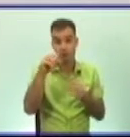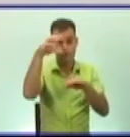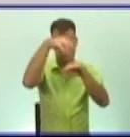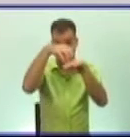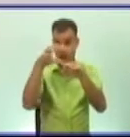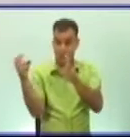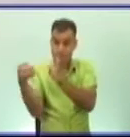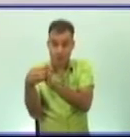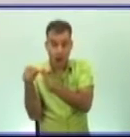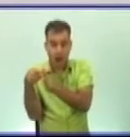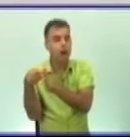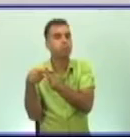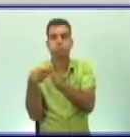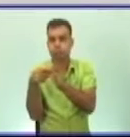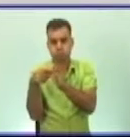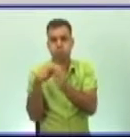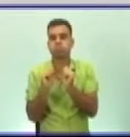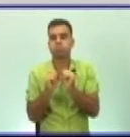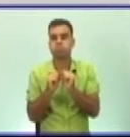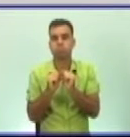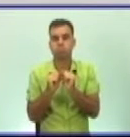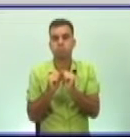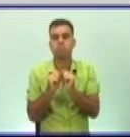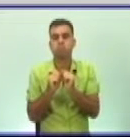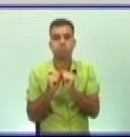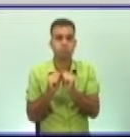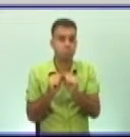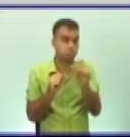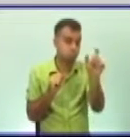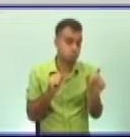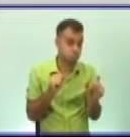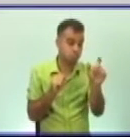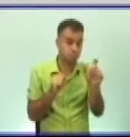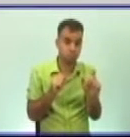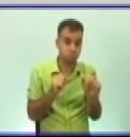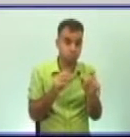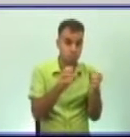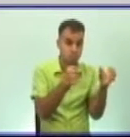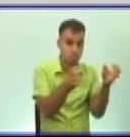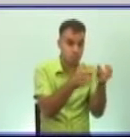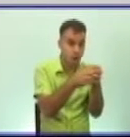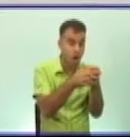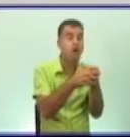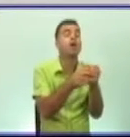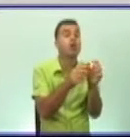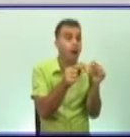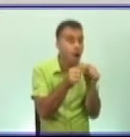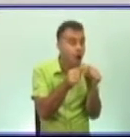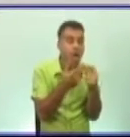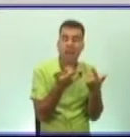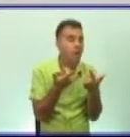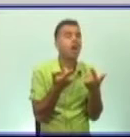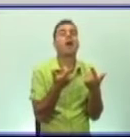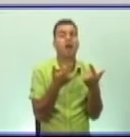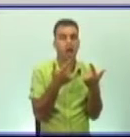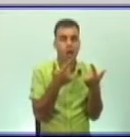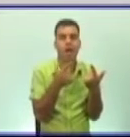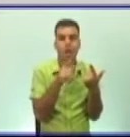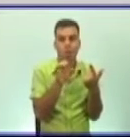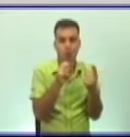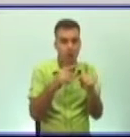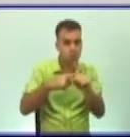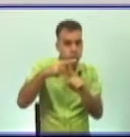resistor, también en correspondencia, como ya les he enseñado en clases anteriores. Y si hubiese estado acoplado